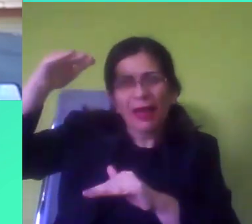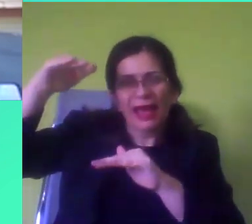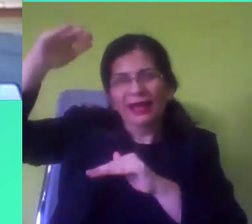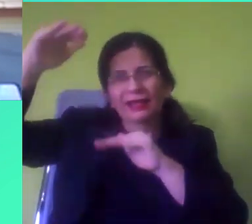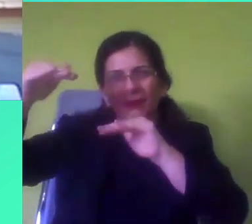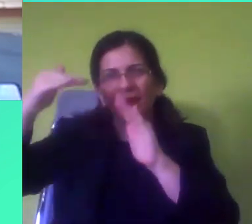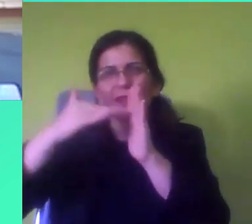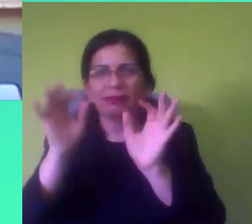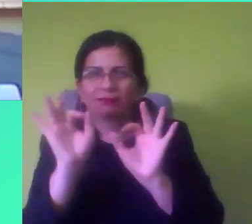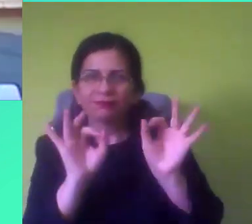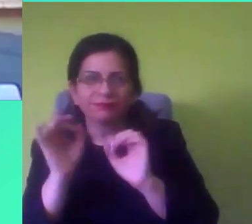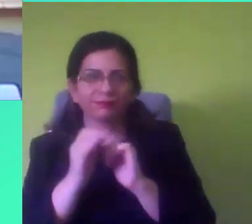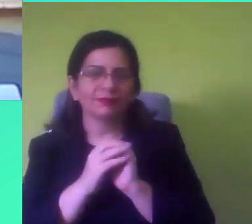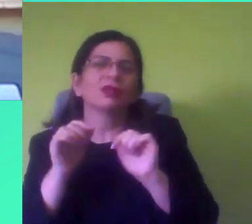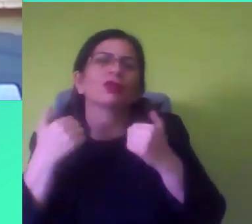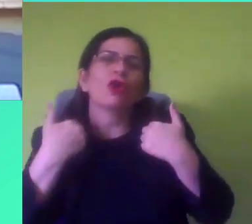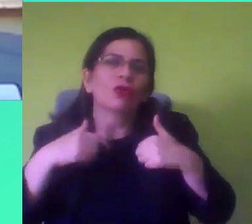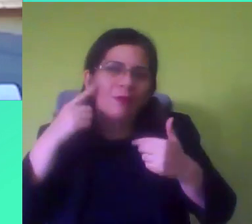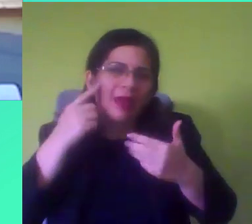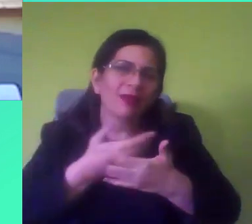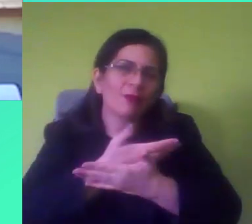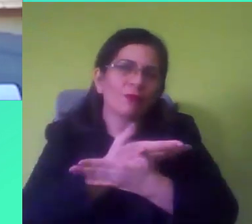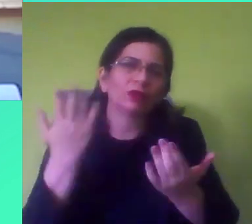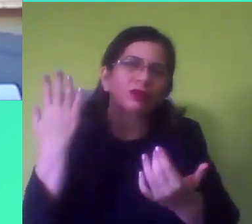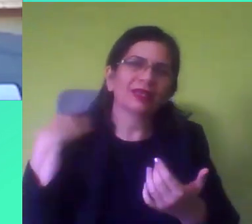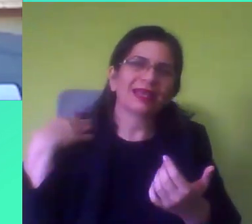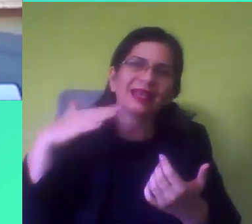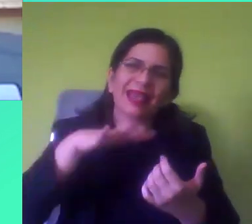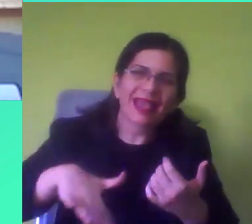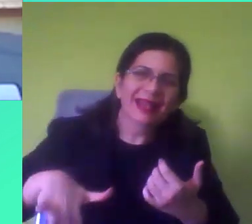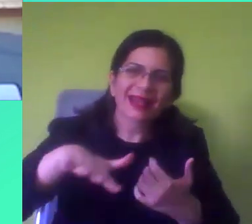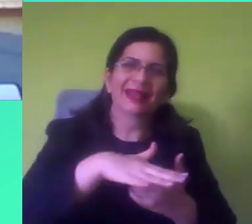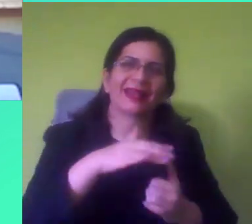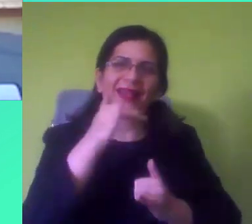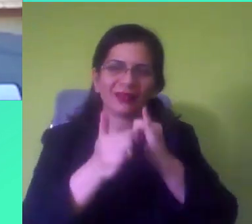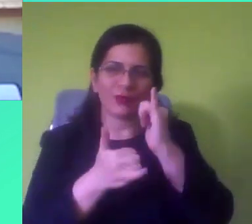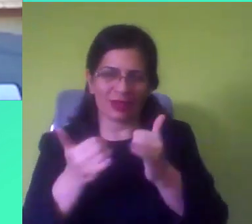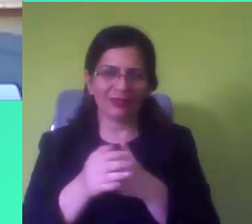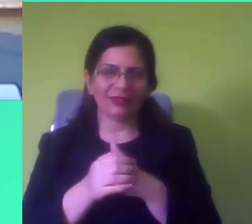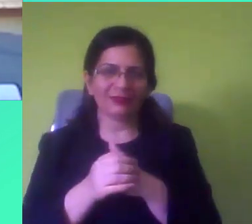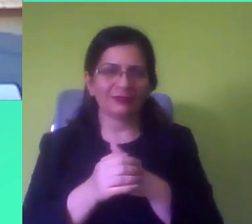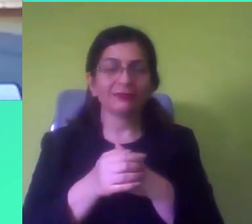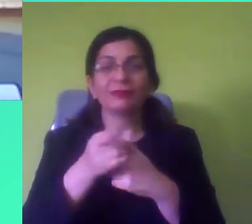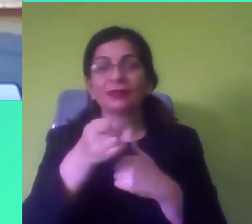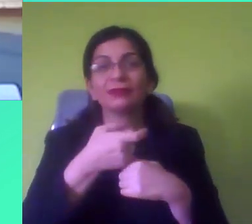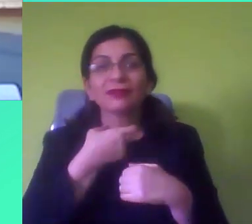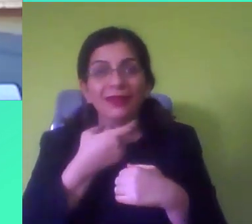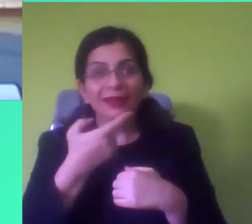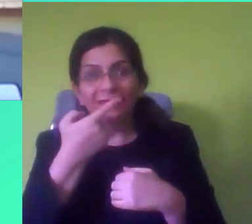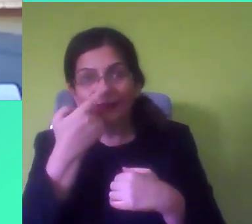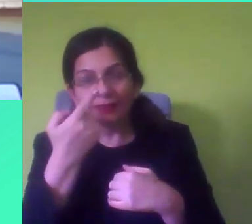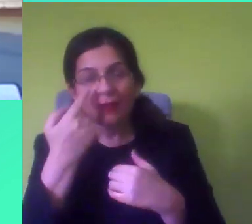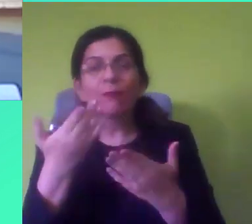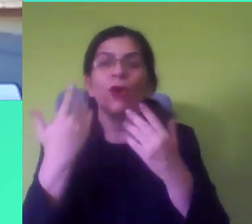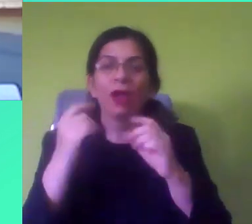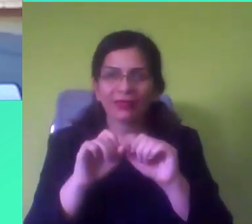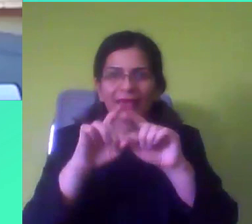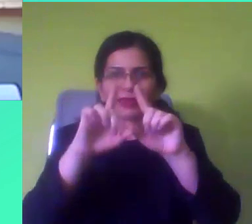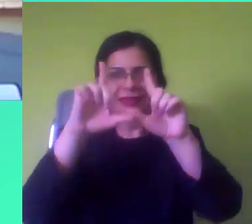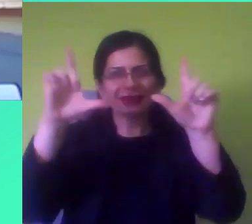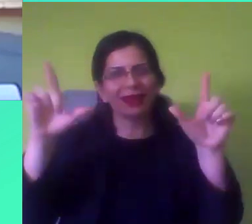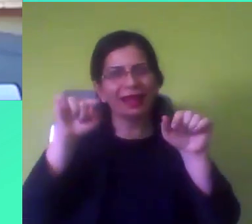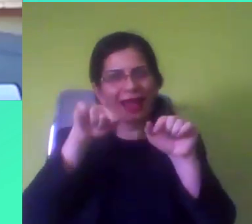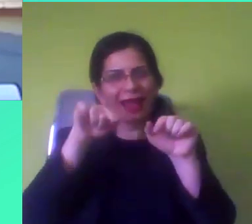bajas. Entonces, bueno, esto es simplemente como para que tengan una introducción y que vengan a entrar al portal